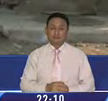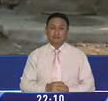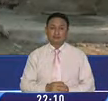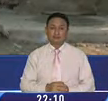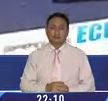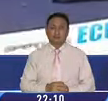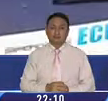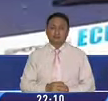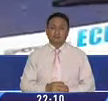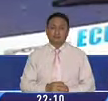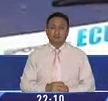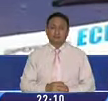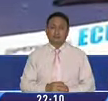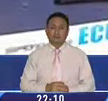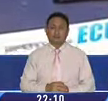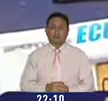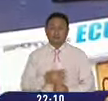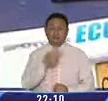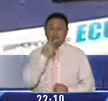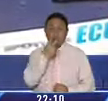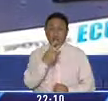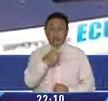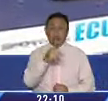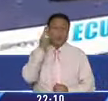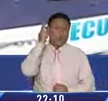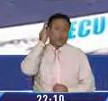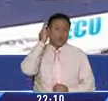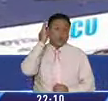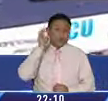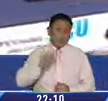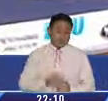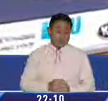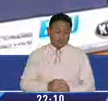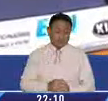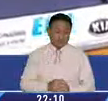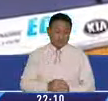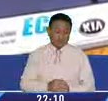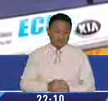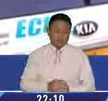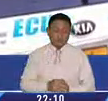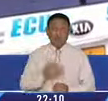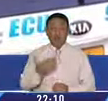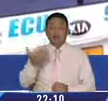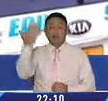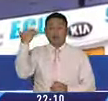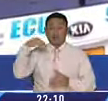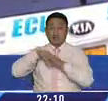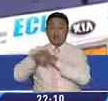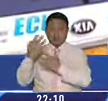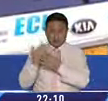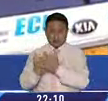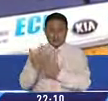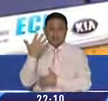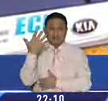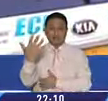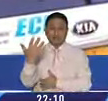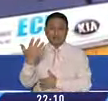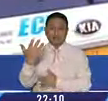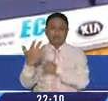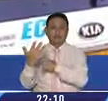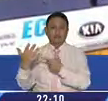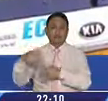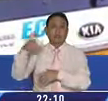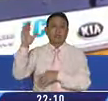Occisa. Se pudo evidenciar que la ciudadana presentaba con más de 5 antecedentes penales, la mayoría de estos